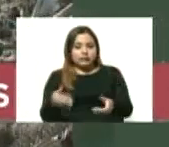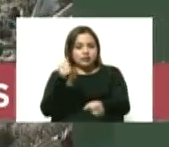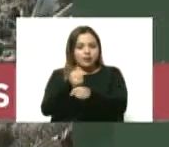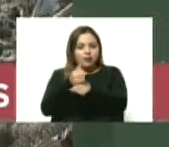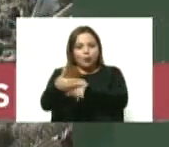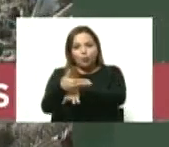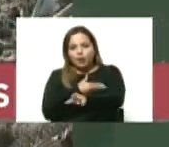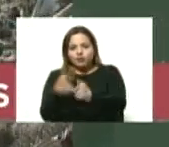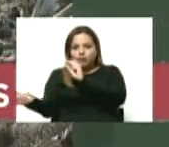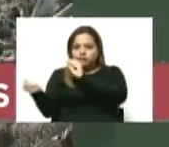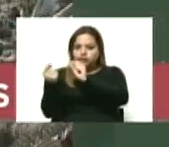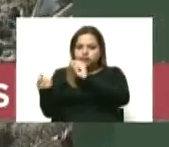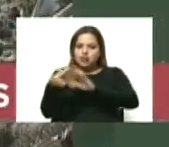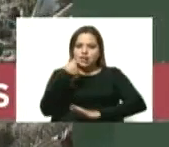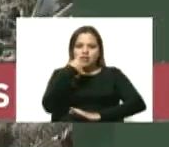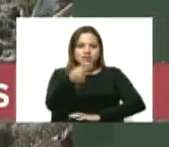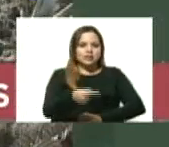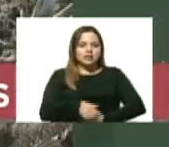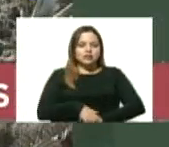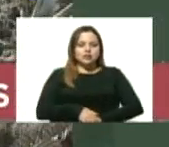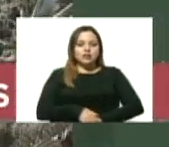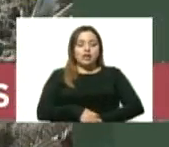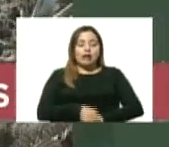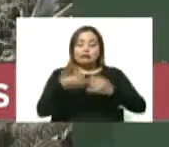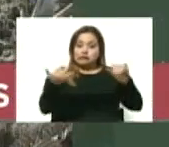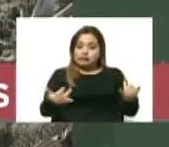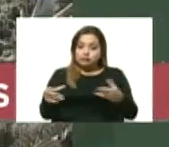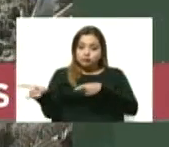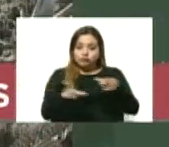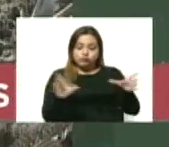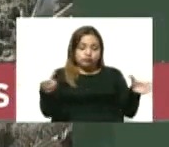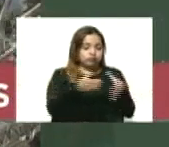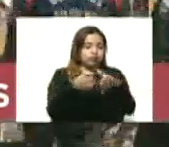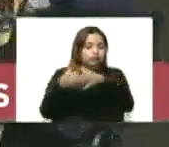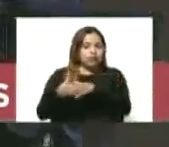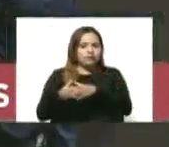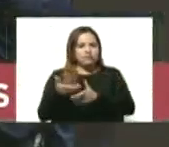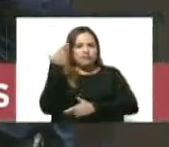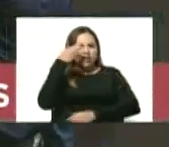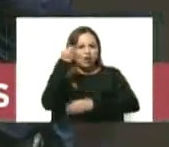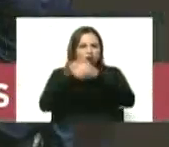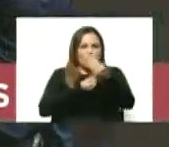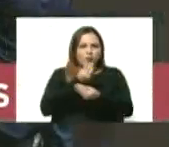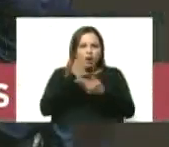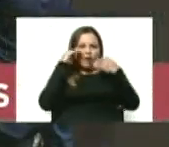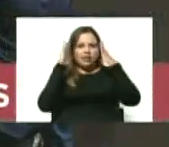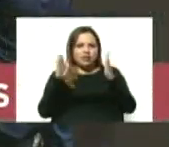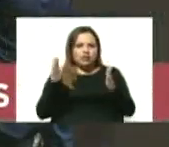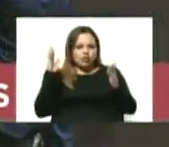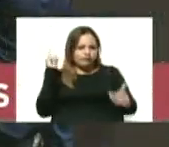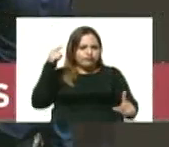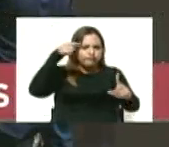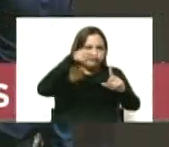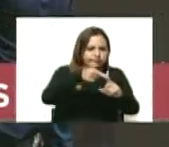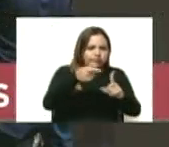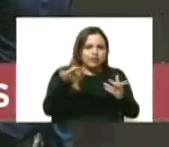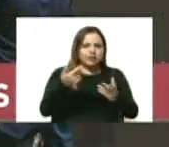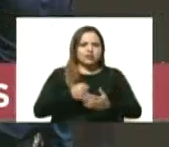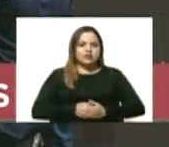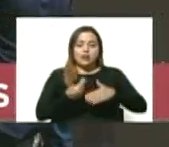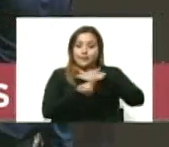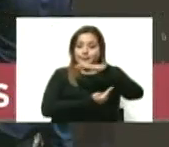nosotros hace pocos minutos, ya se han realizado mesas de trabajo para determinar los frentes, para justamente dar esa atención no solamente